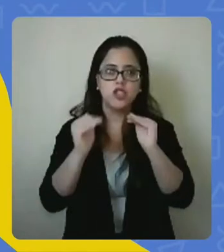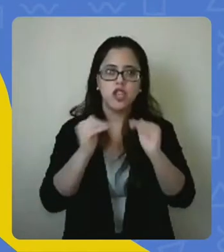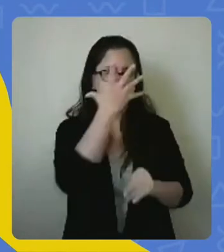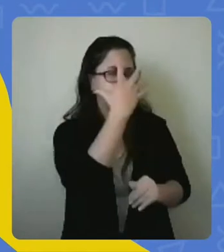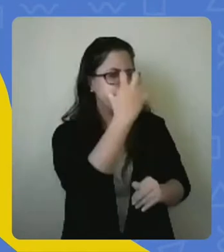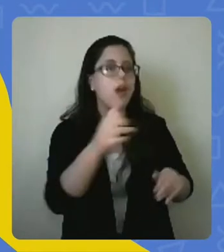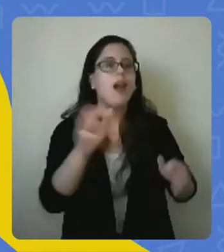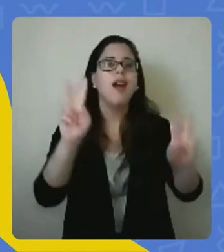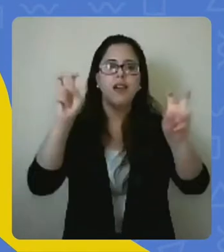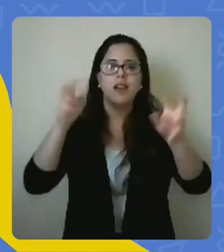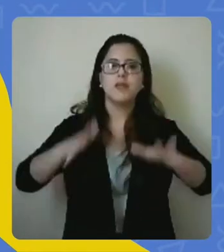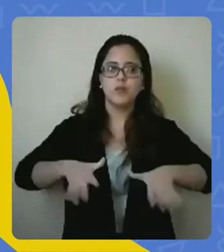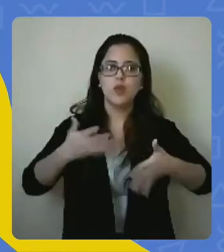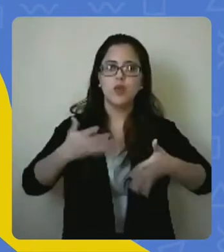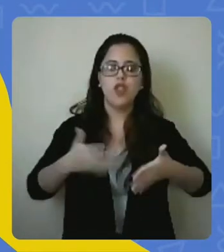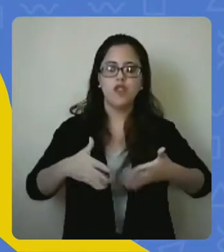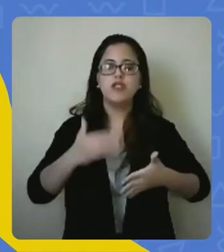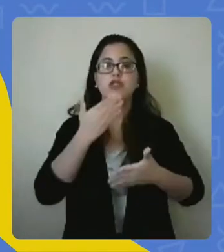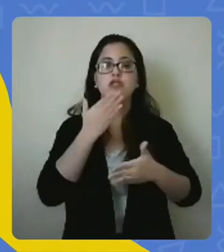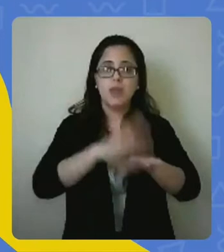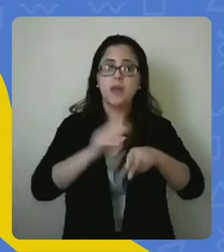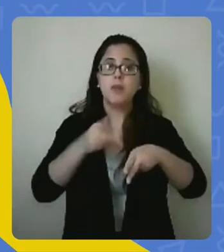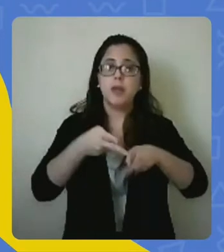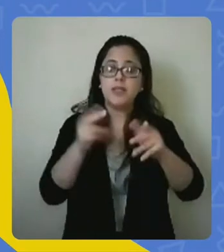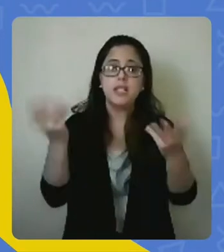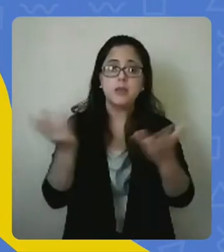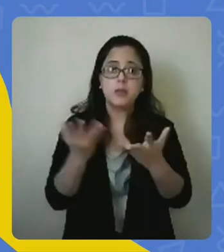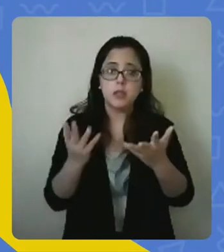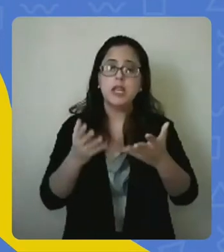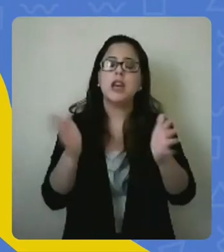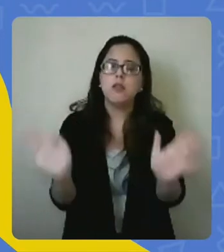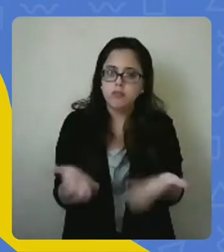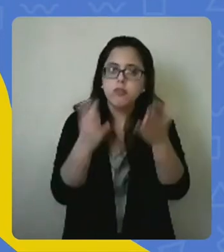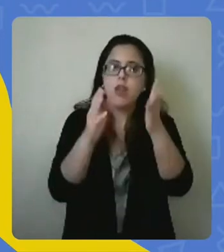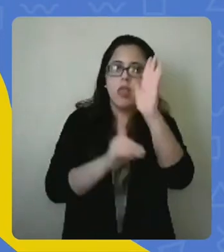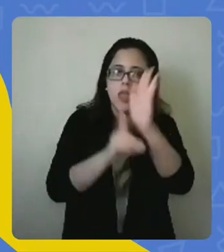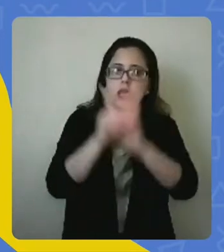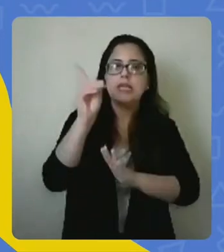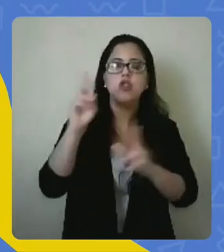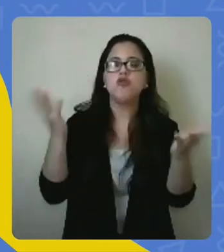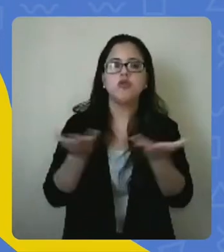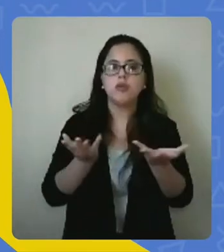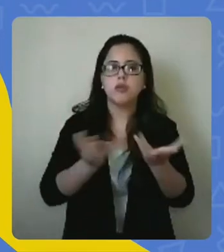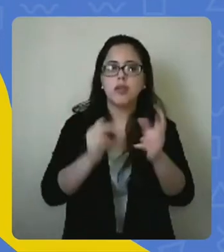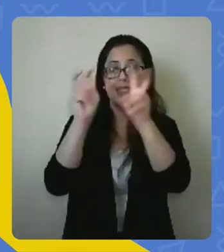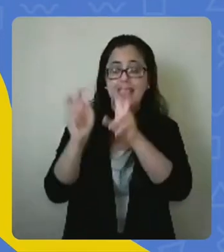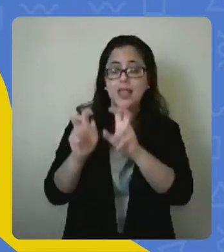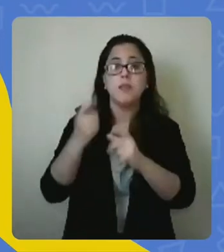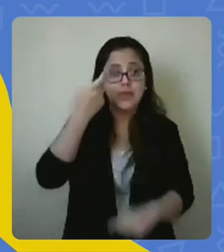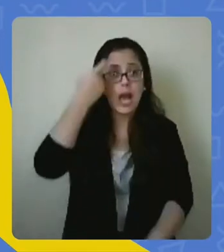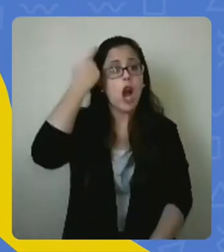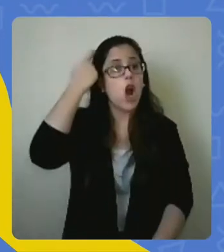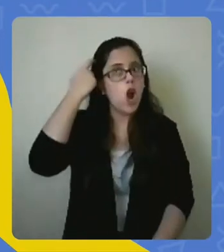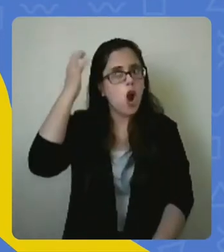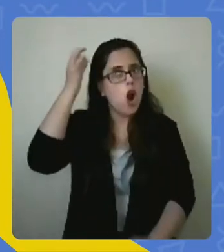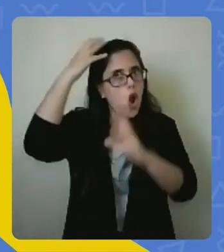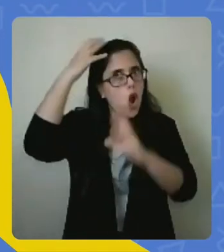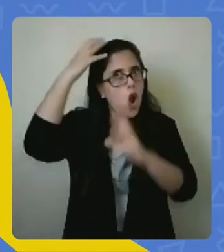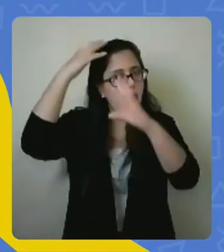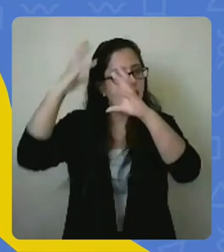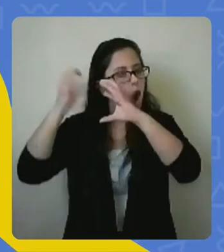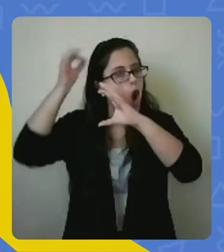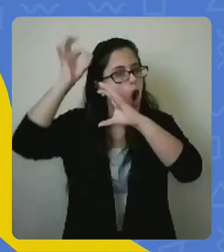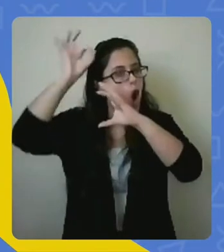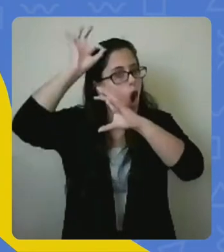motivación. Y les permitimos en el fondo la promoción del desarrollo, no solamente en el ámbito cognitivo, sino que en diversos